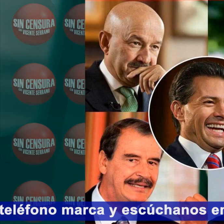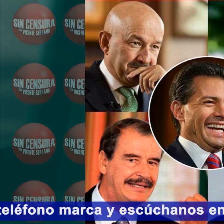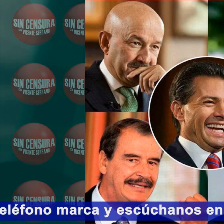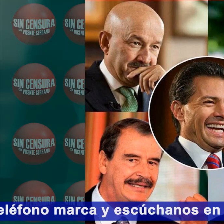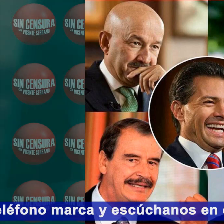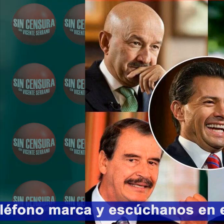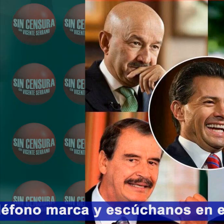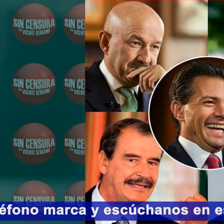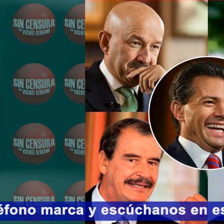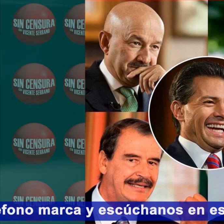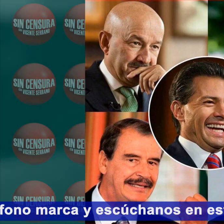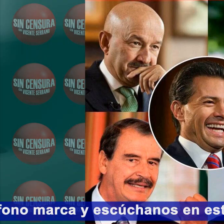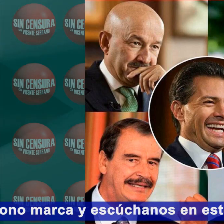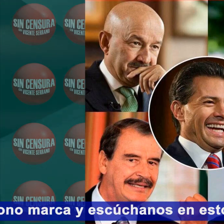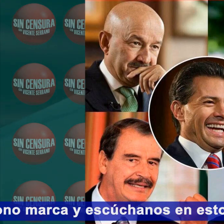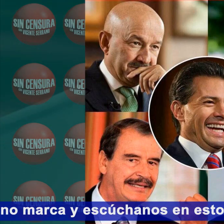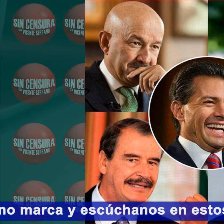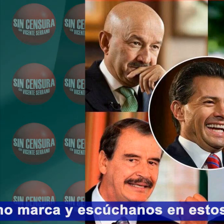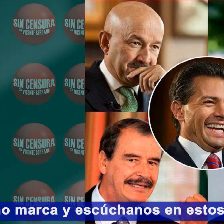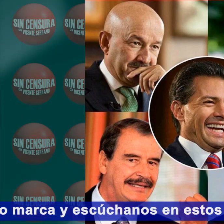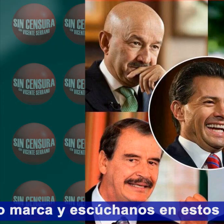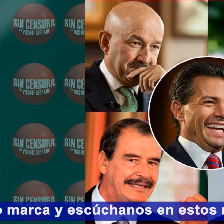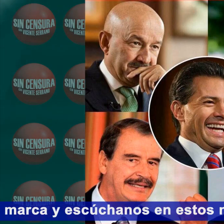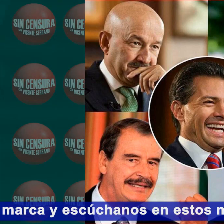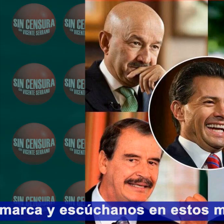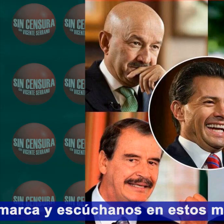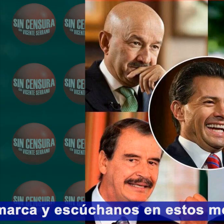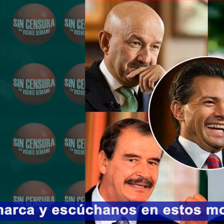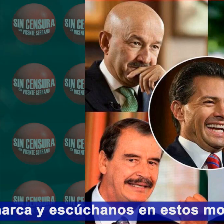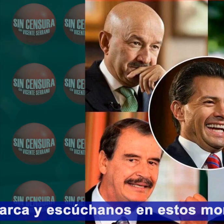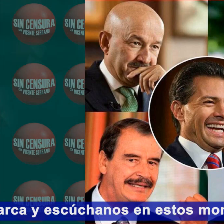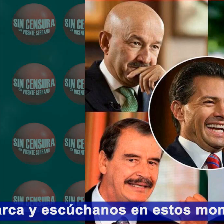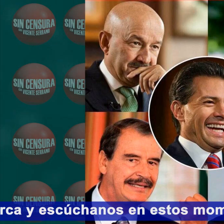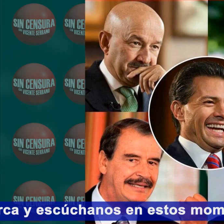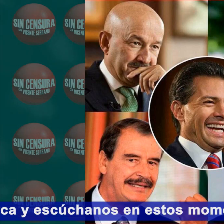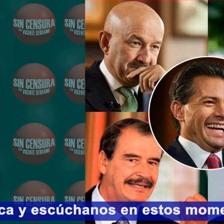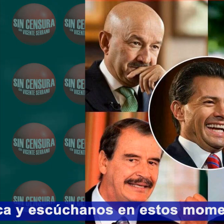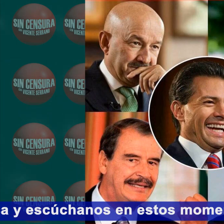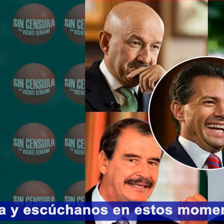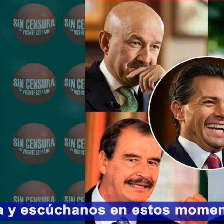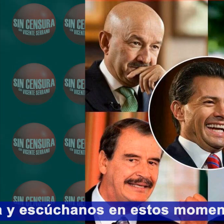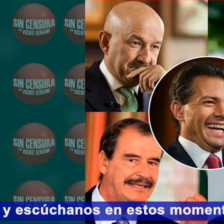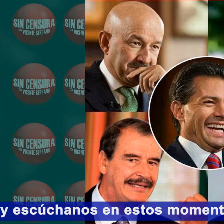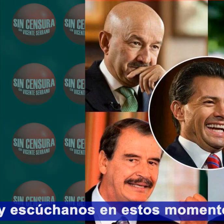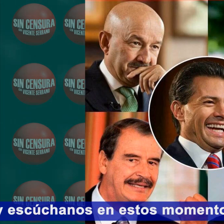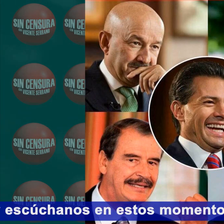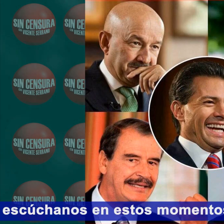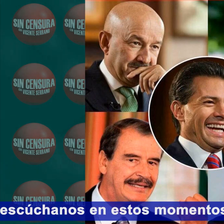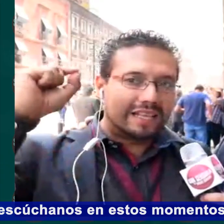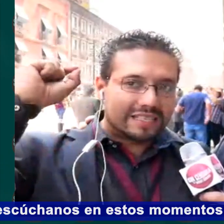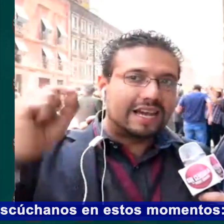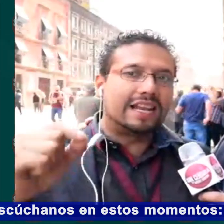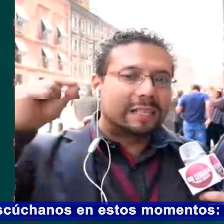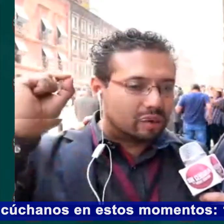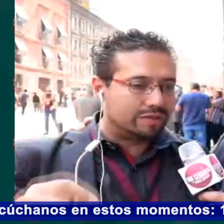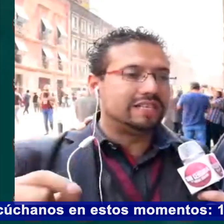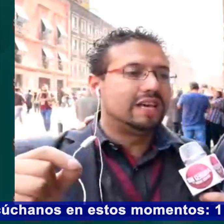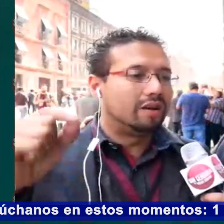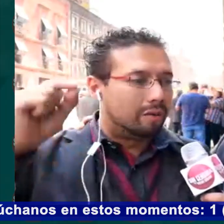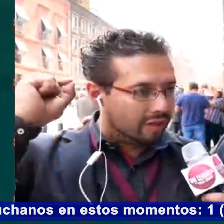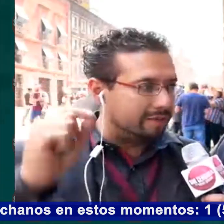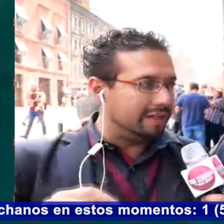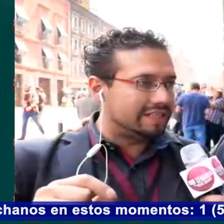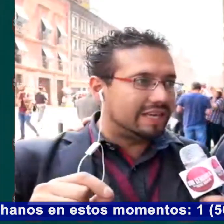sí que estar sobre de esa oposición, sobre el PRI, el PAN, el PRD, para que realmente se hagan las